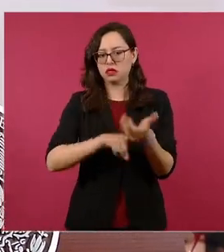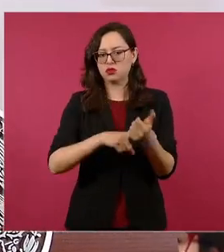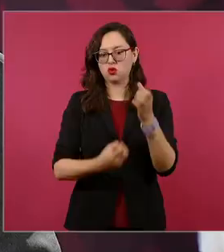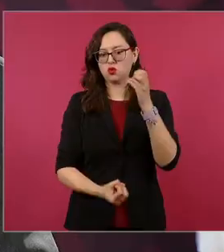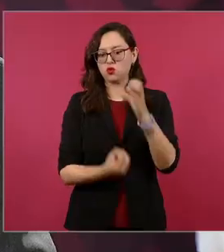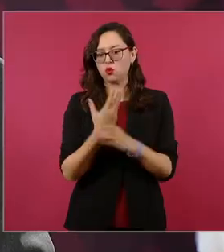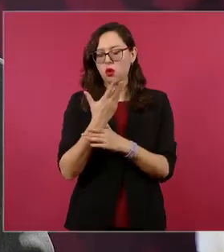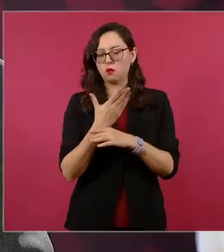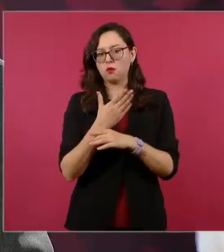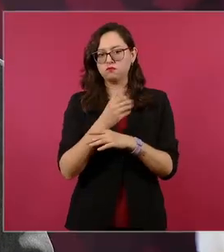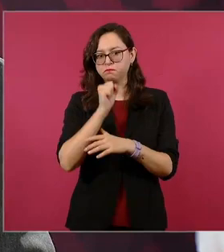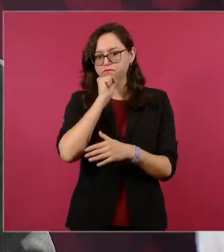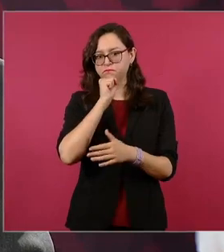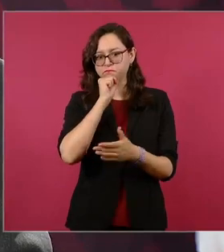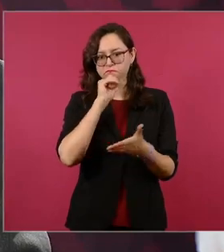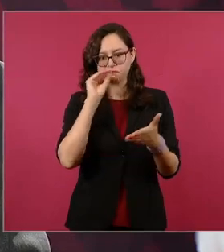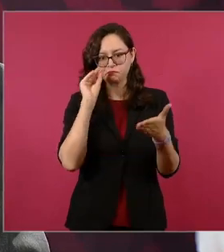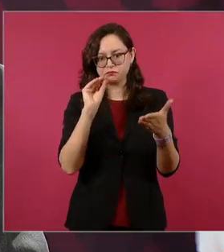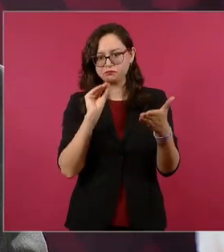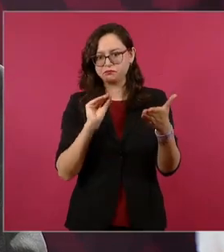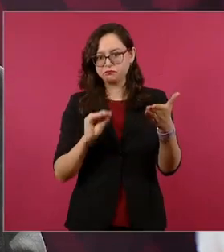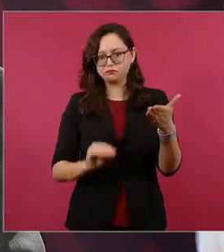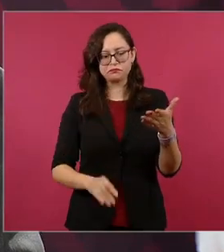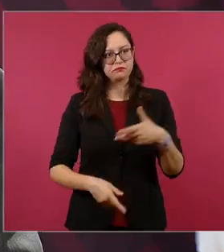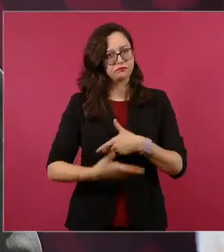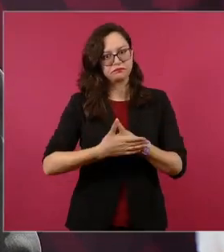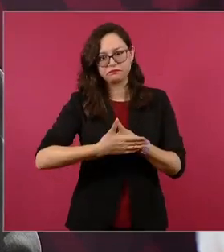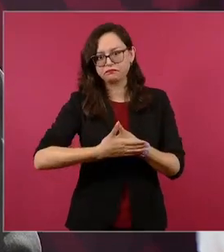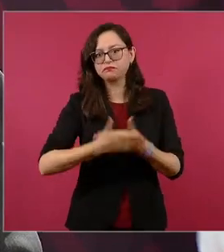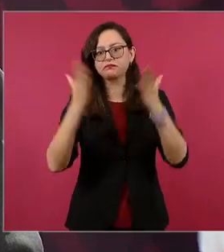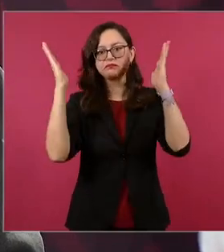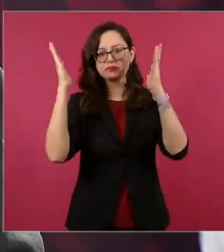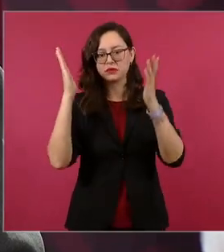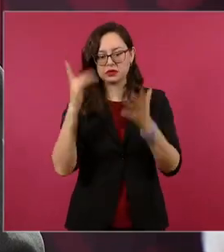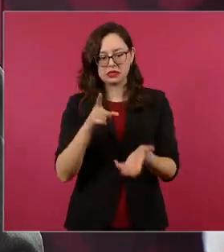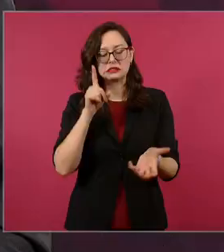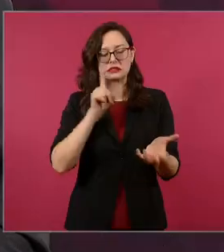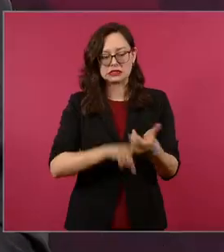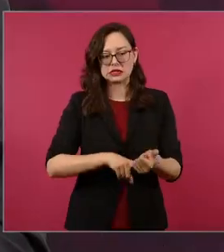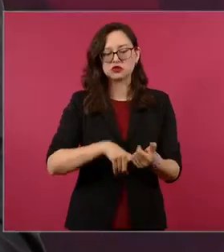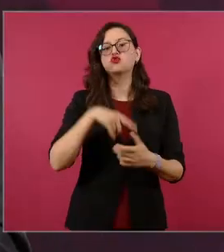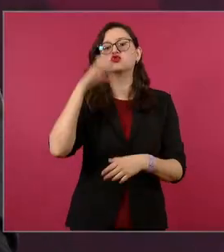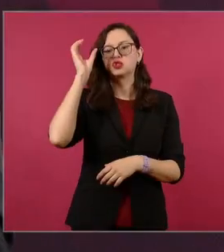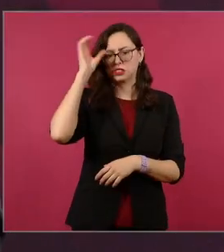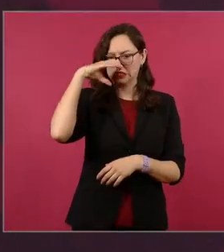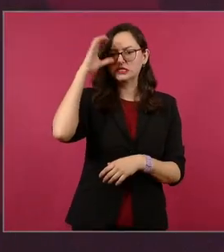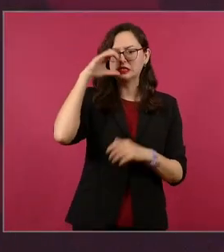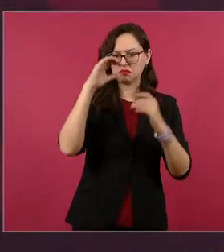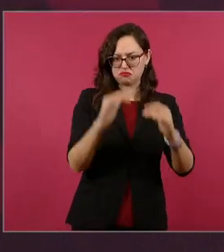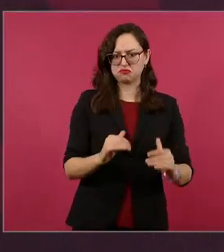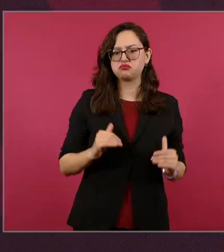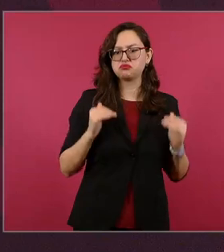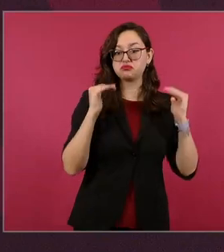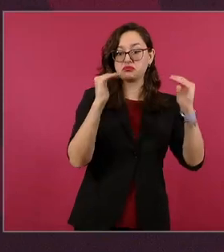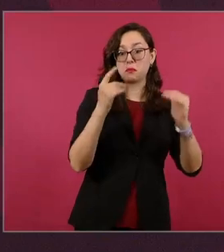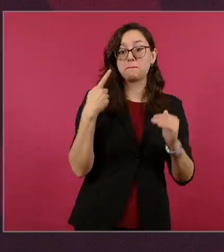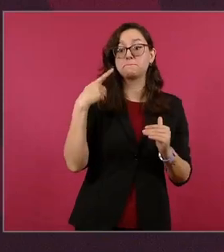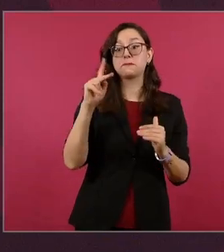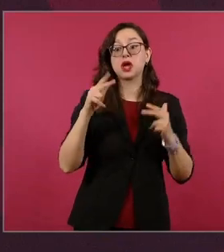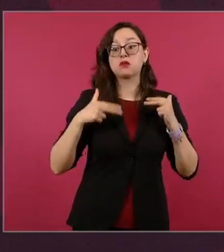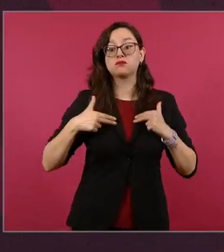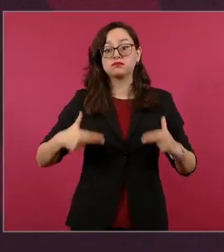contenidos. Se reforzó la educación científica y al mismo tiempo